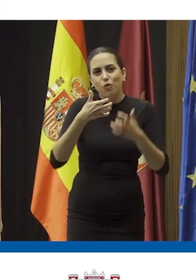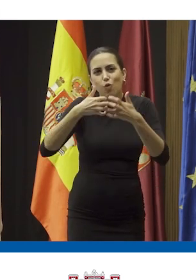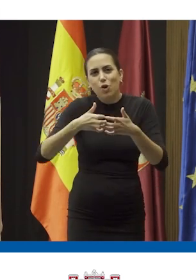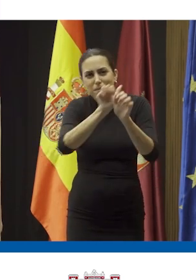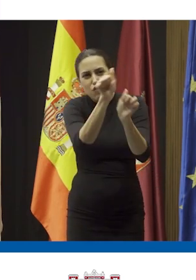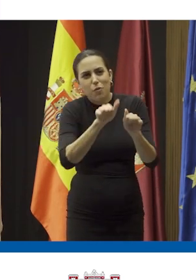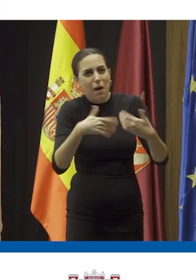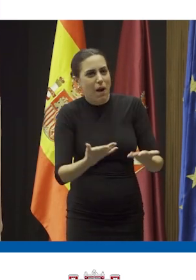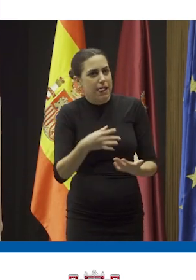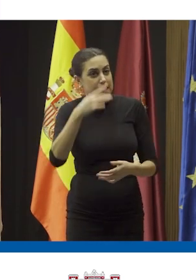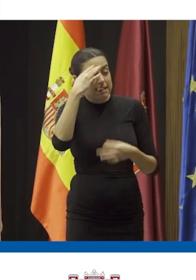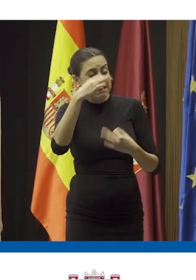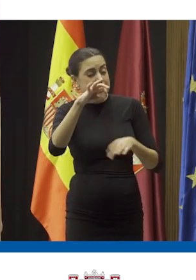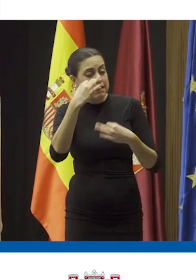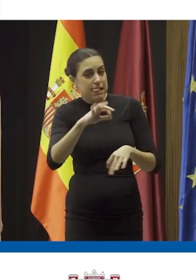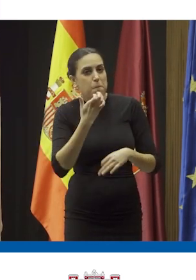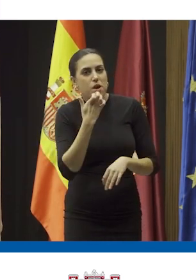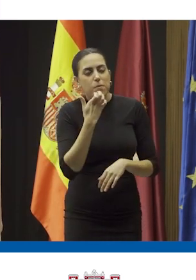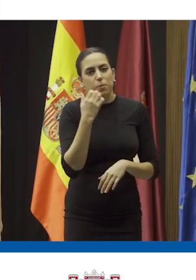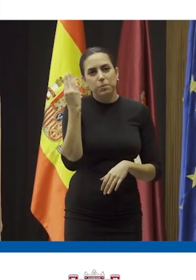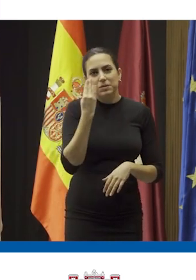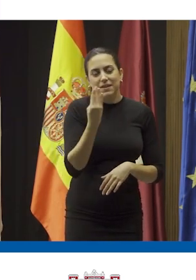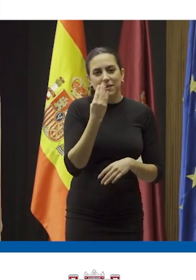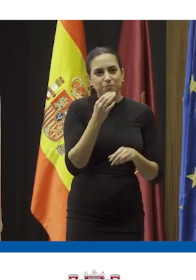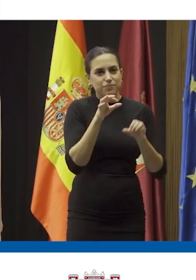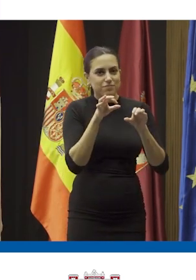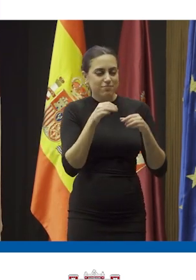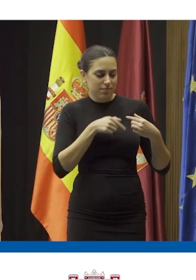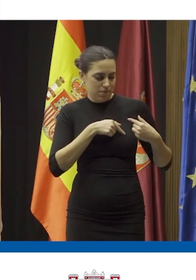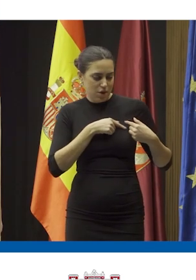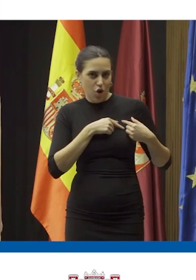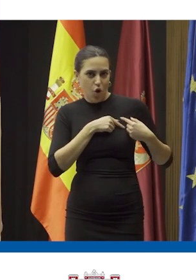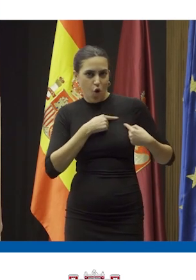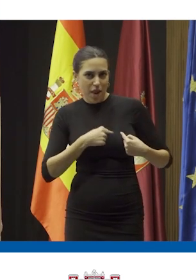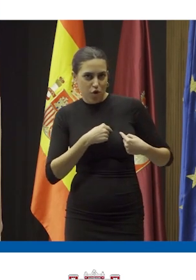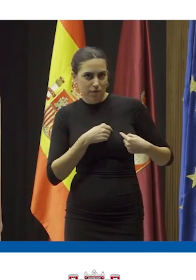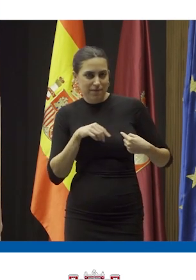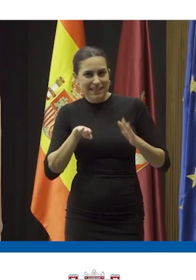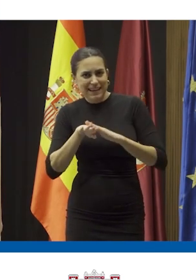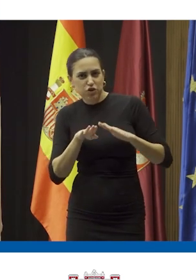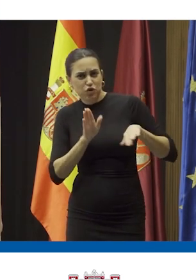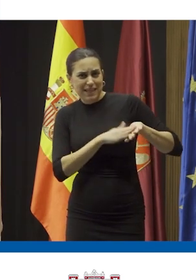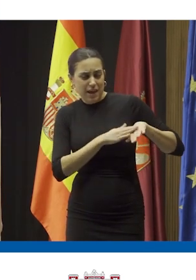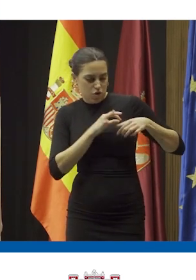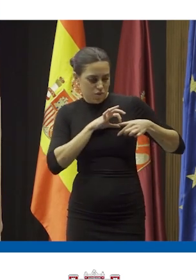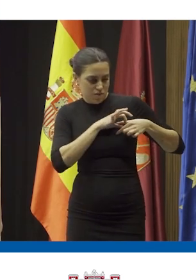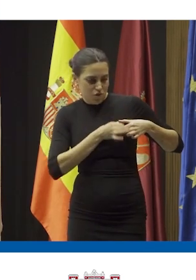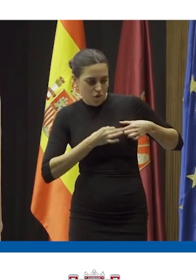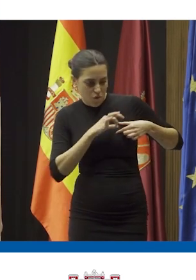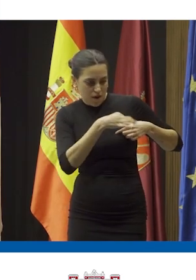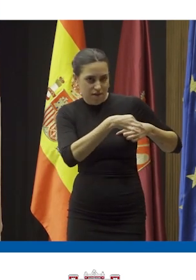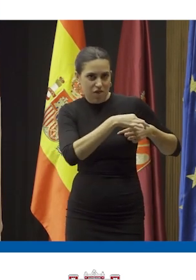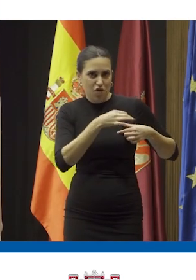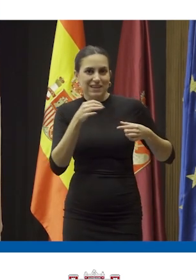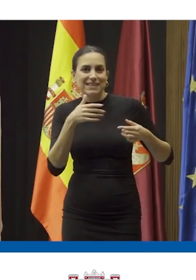funcionamiento. Pensaba Galeno que había un orificio en los tabiques del corazón, entre el lado derecho y el lado izquierdo, en el cual la sangre fluía de un lado a